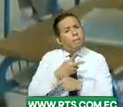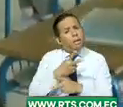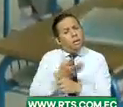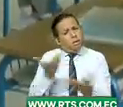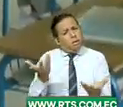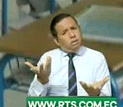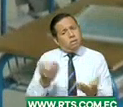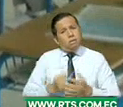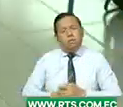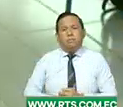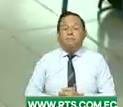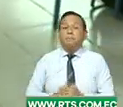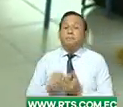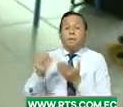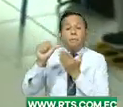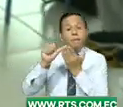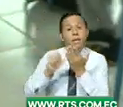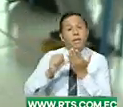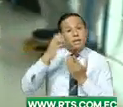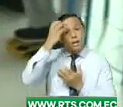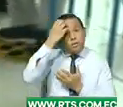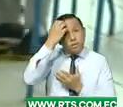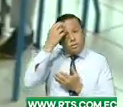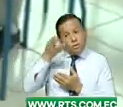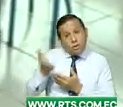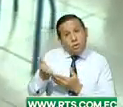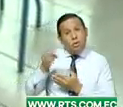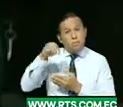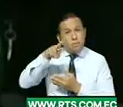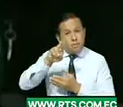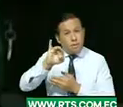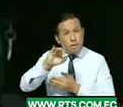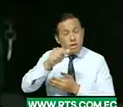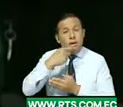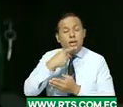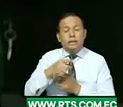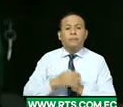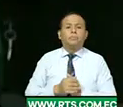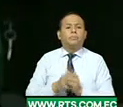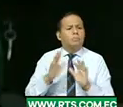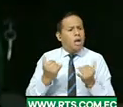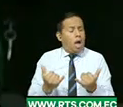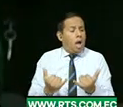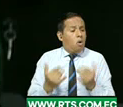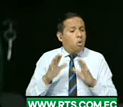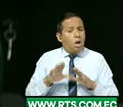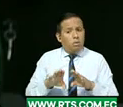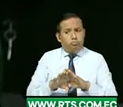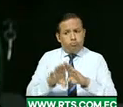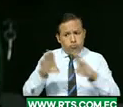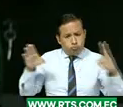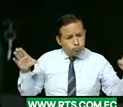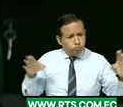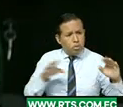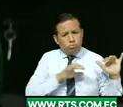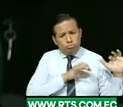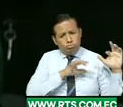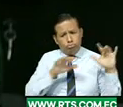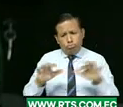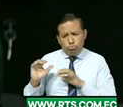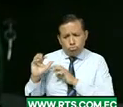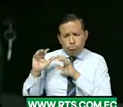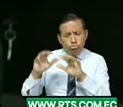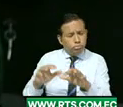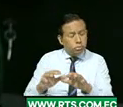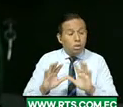la ministra de Educación, María Brown, también se expresaba. En este retorno a la semipresencialidad, las instituciones educativas no podrán